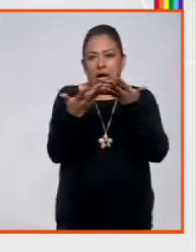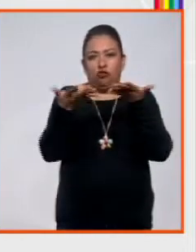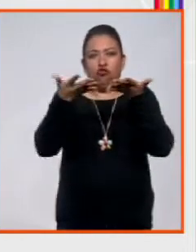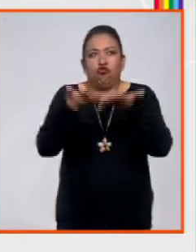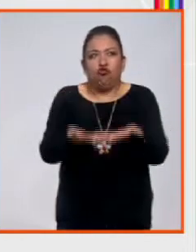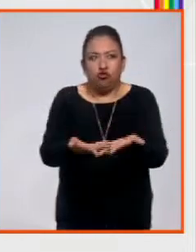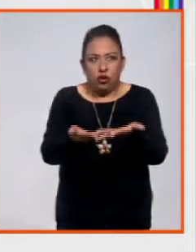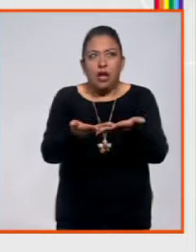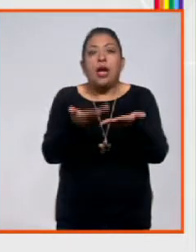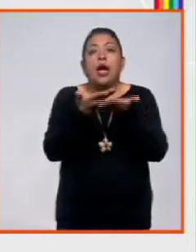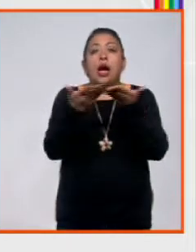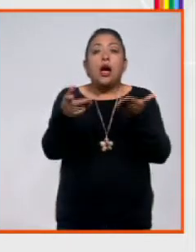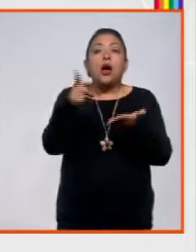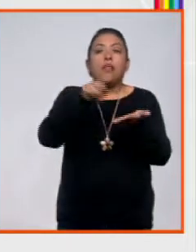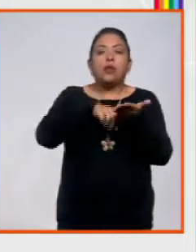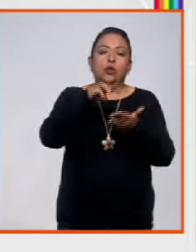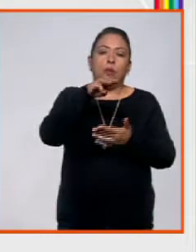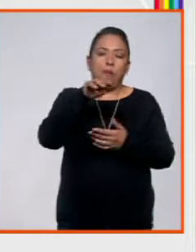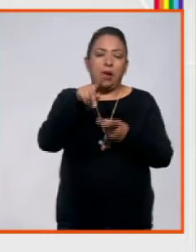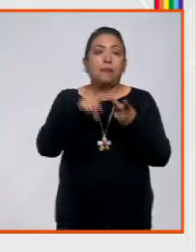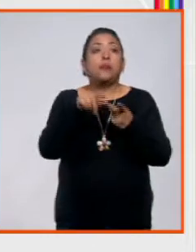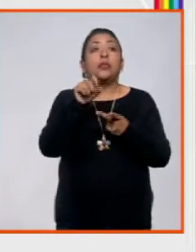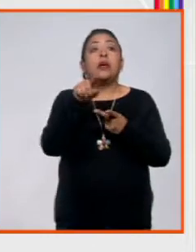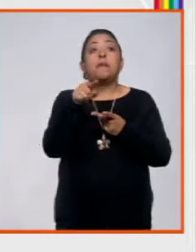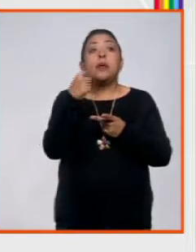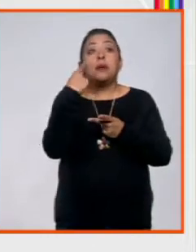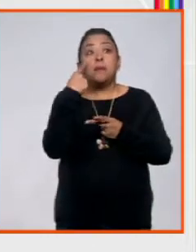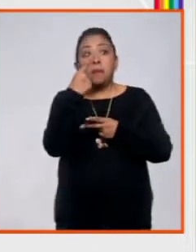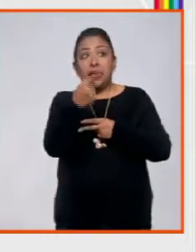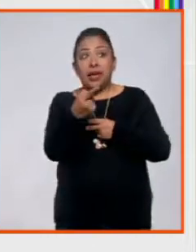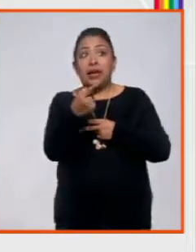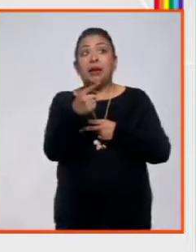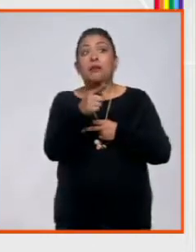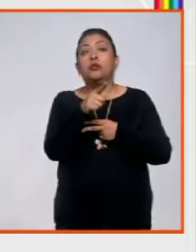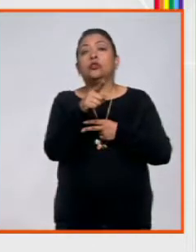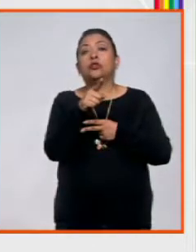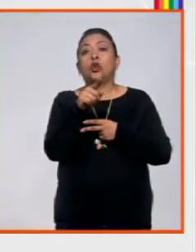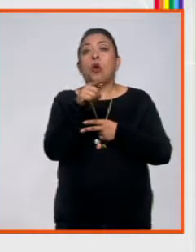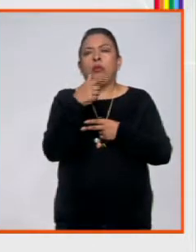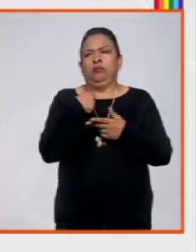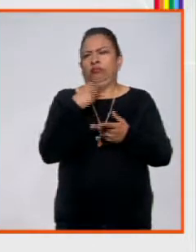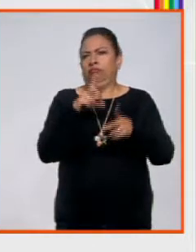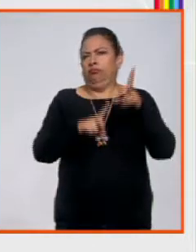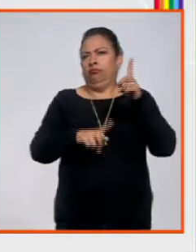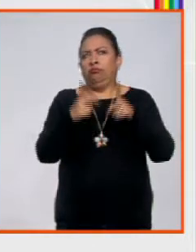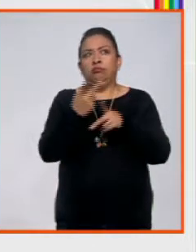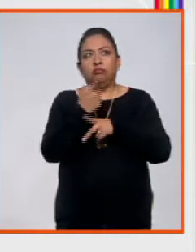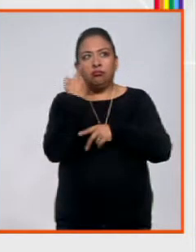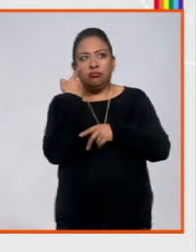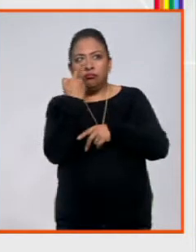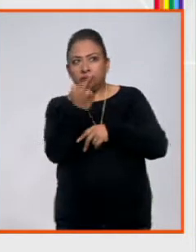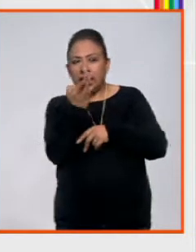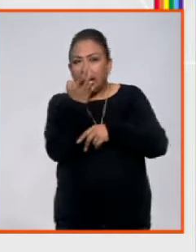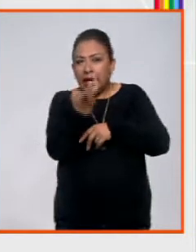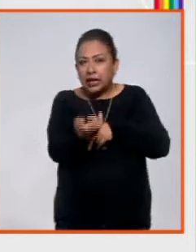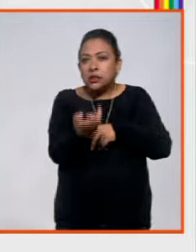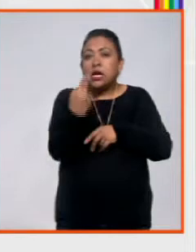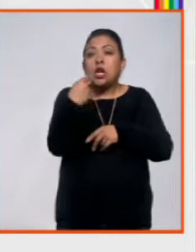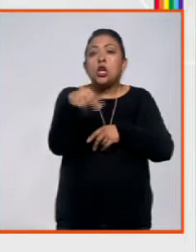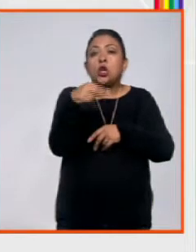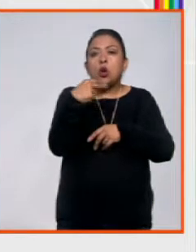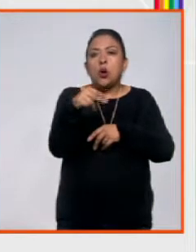de siqueiros con la pertenecen al man también se exhibió y esto es la siguiente parte de la intriga se exhibió este mural que se